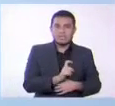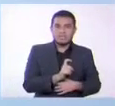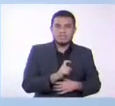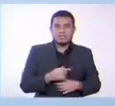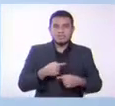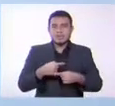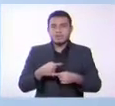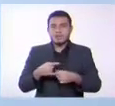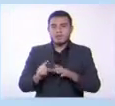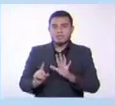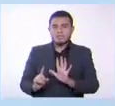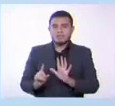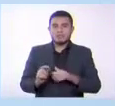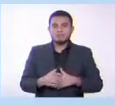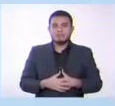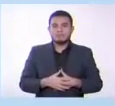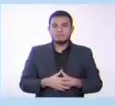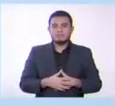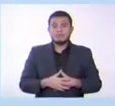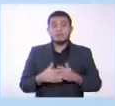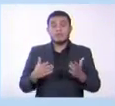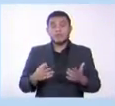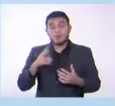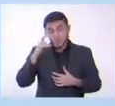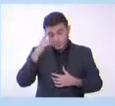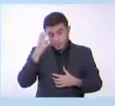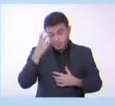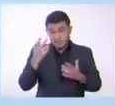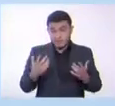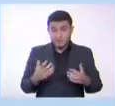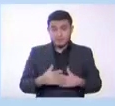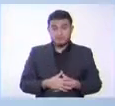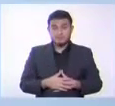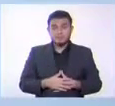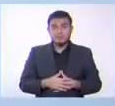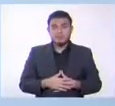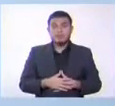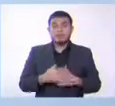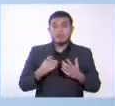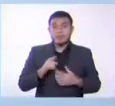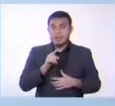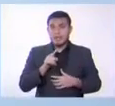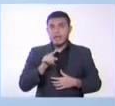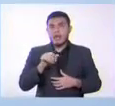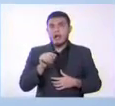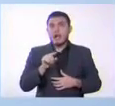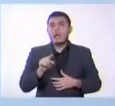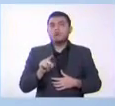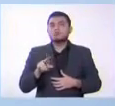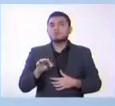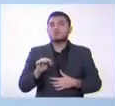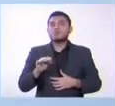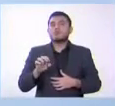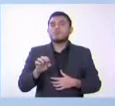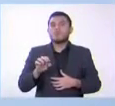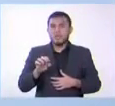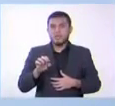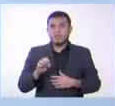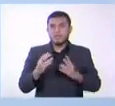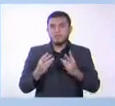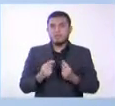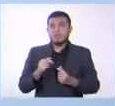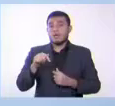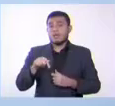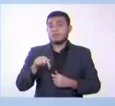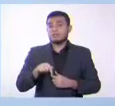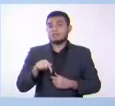a 6, lo que significa que el estado de oxidación del azufre en este compuesto